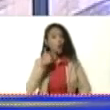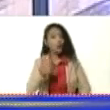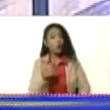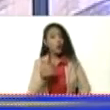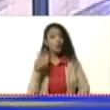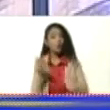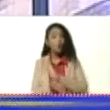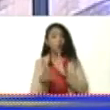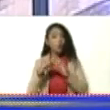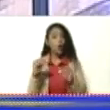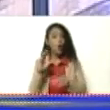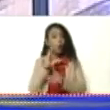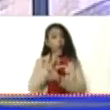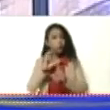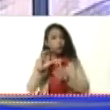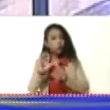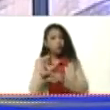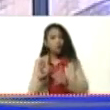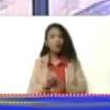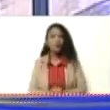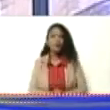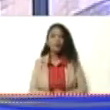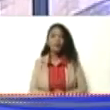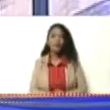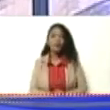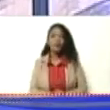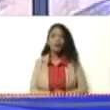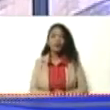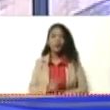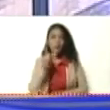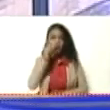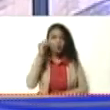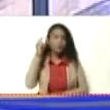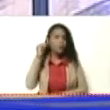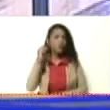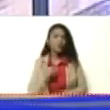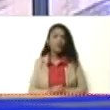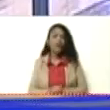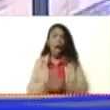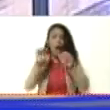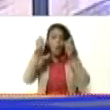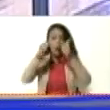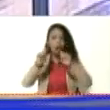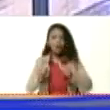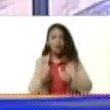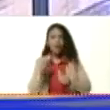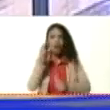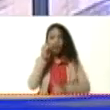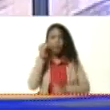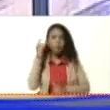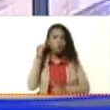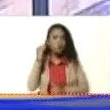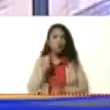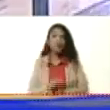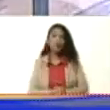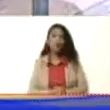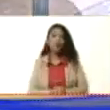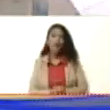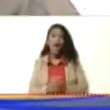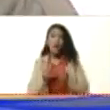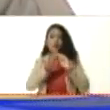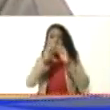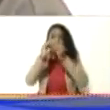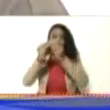a los cultores, a las cultoras, a los artistas, a las artistas, a los